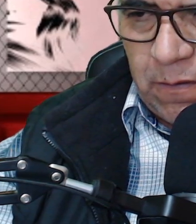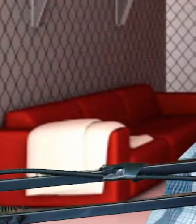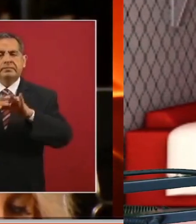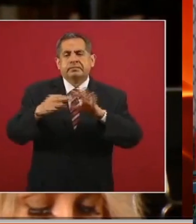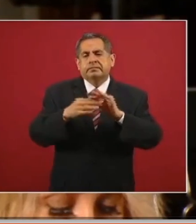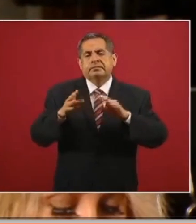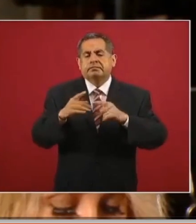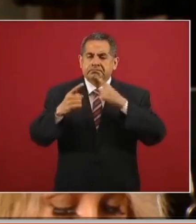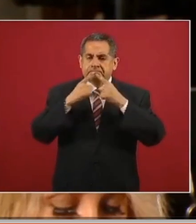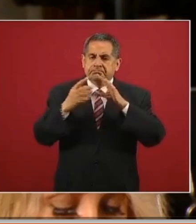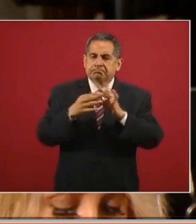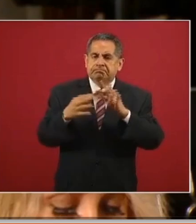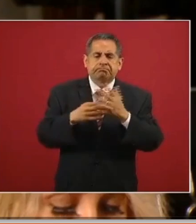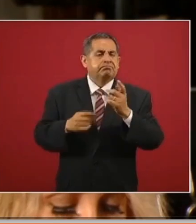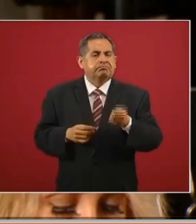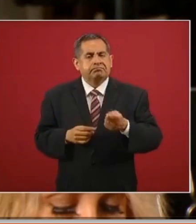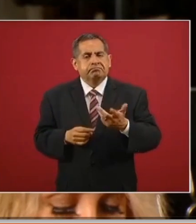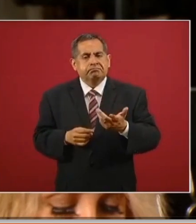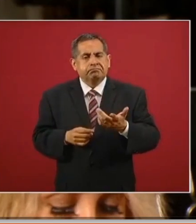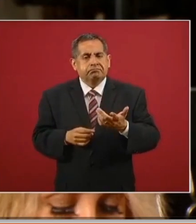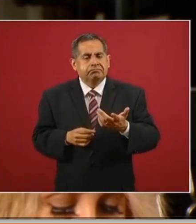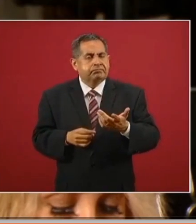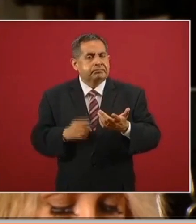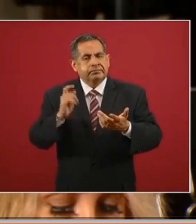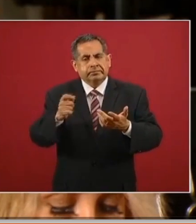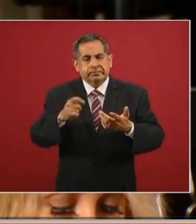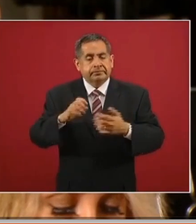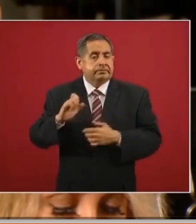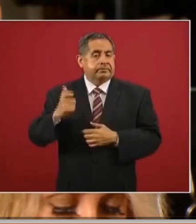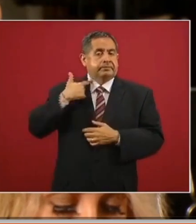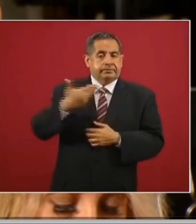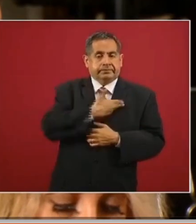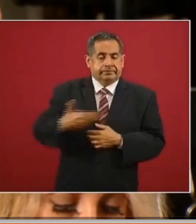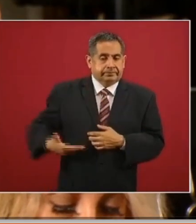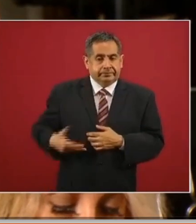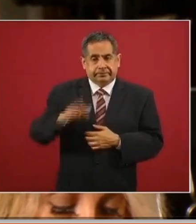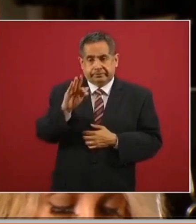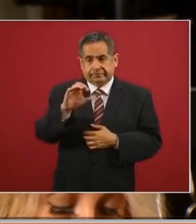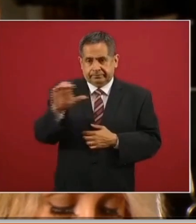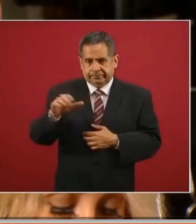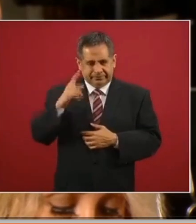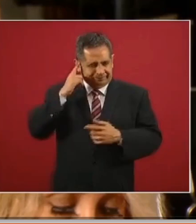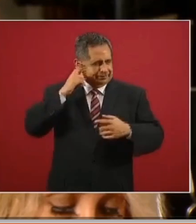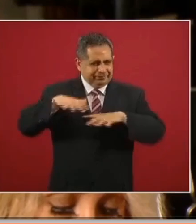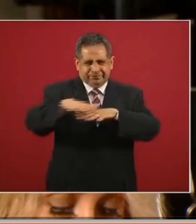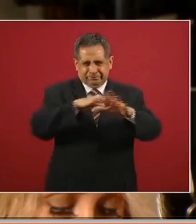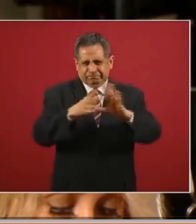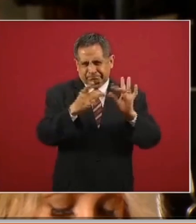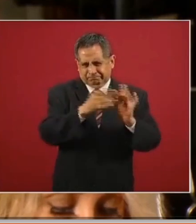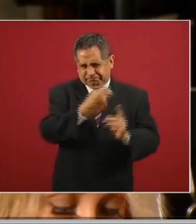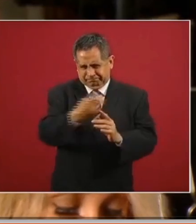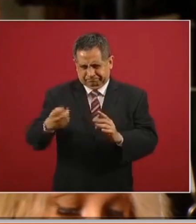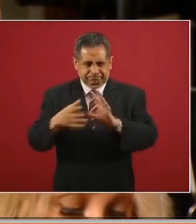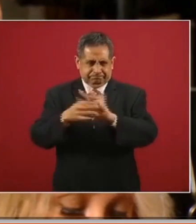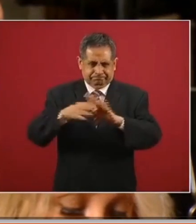comentar que el expresidente Calderón en todo este escenario, por eso los estoy citando,